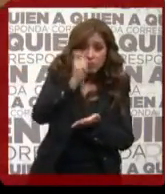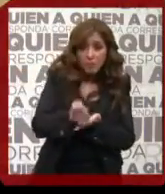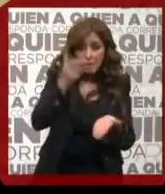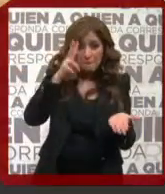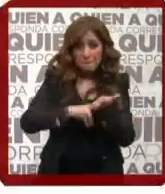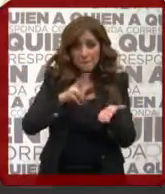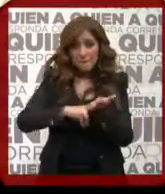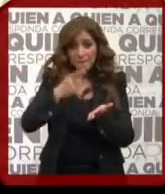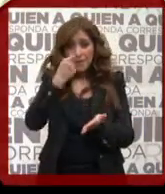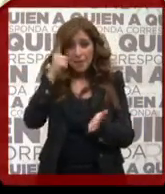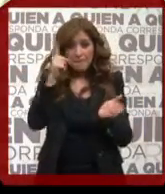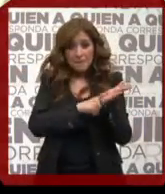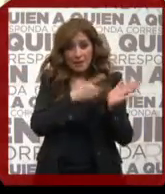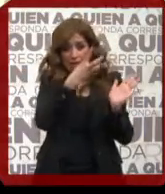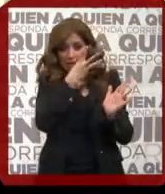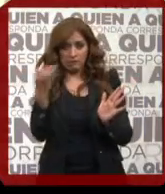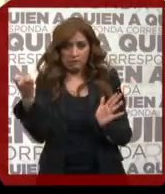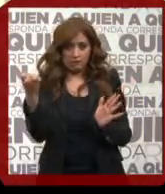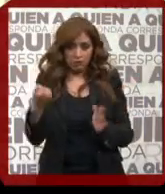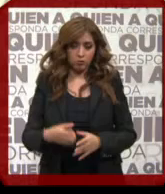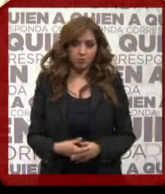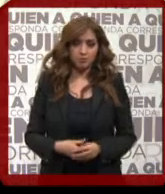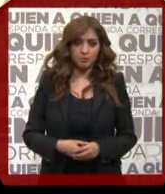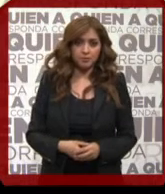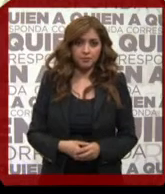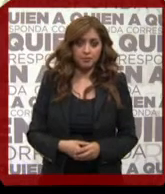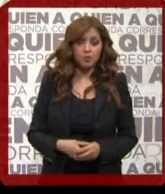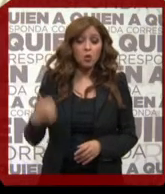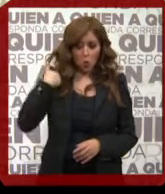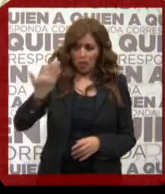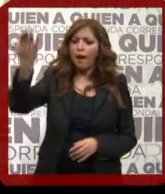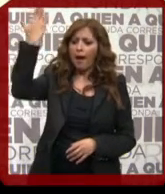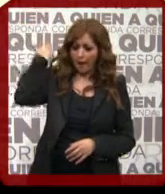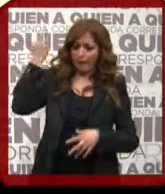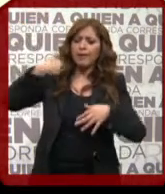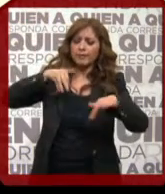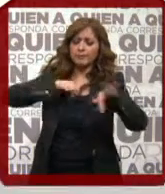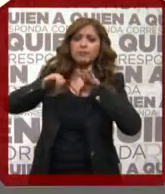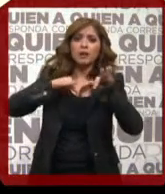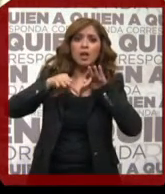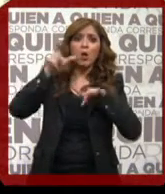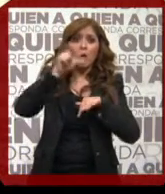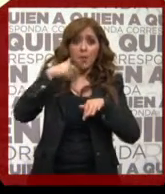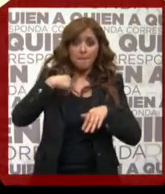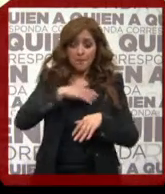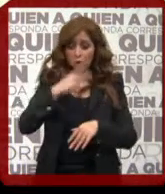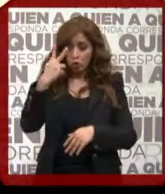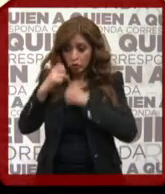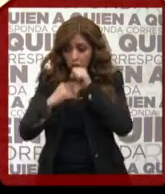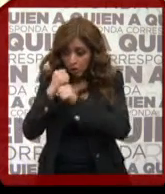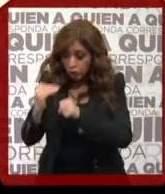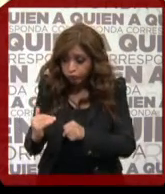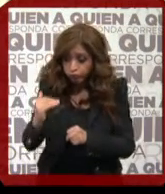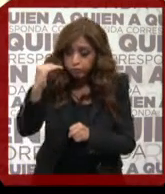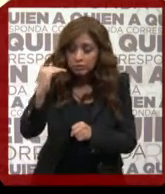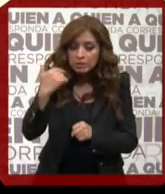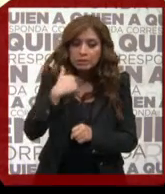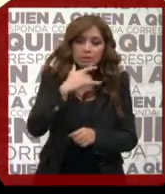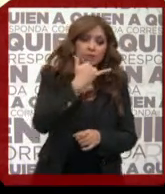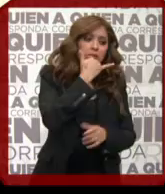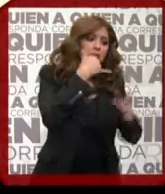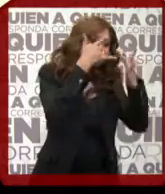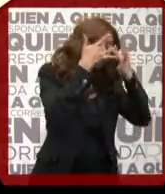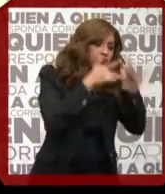1.300 pesos. De hecho, yo trabajaba hasta que la niña tuvo 2 años, deja de trabajar. Necesita